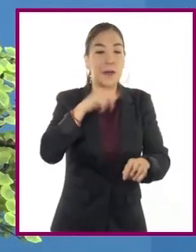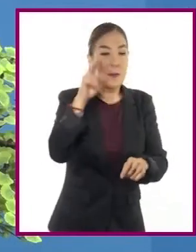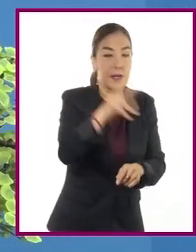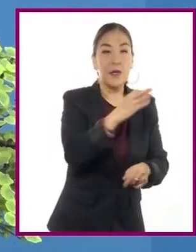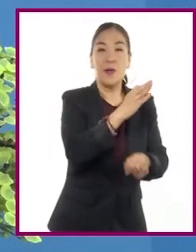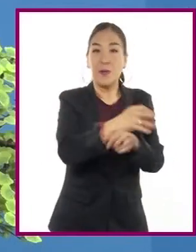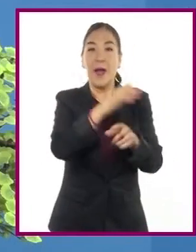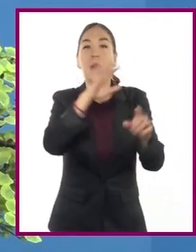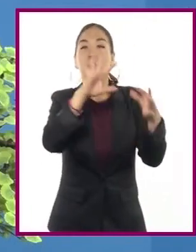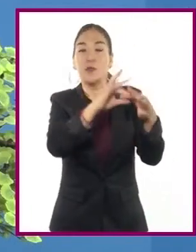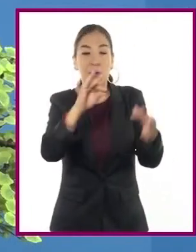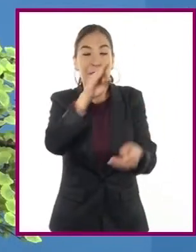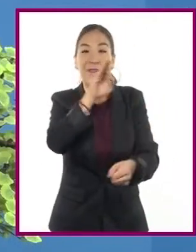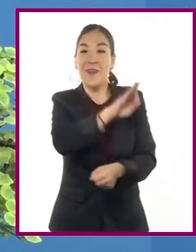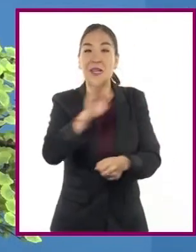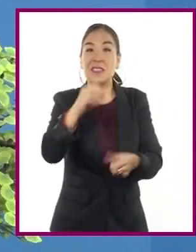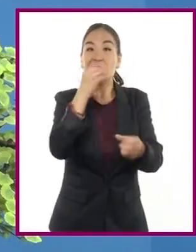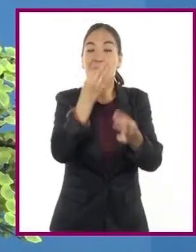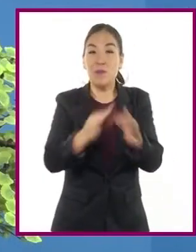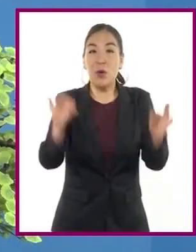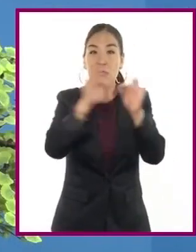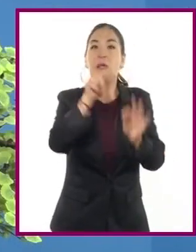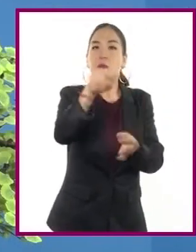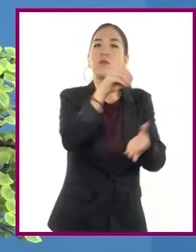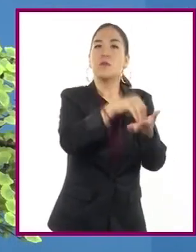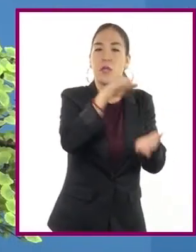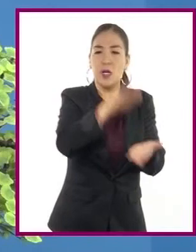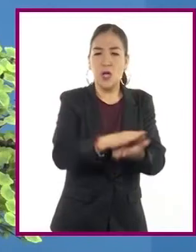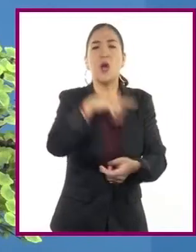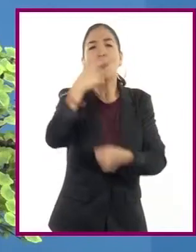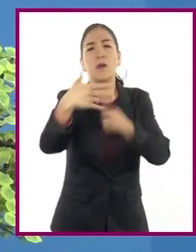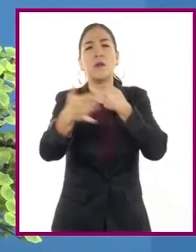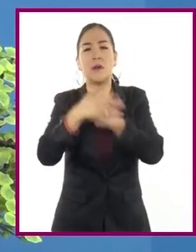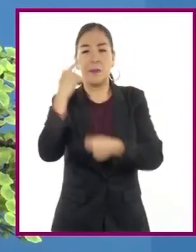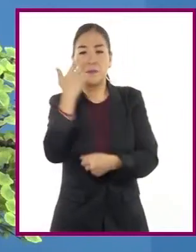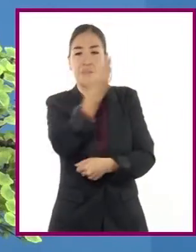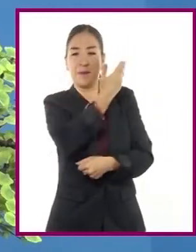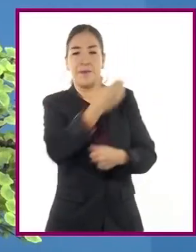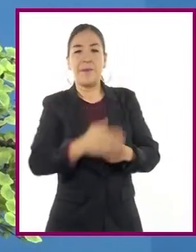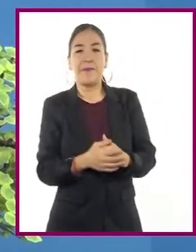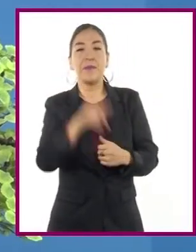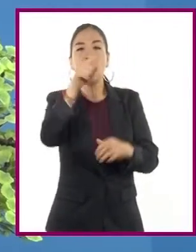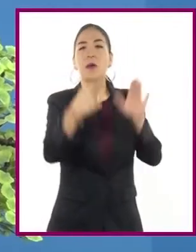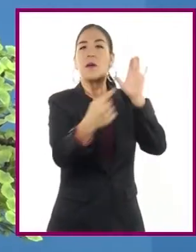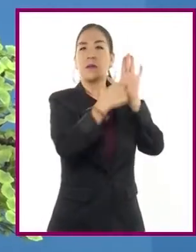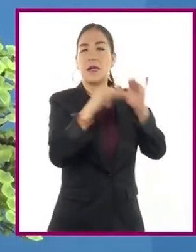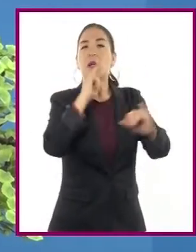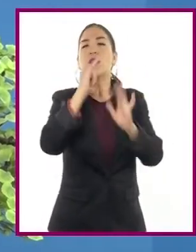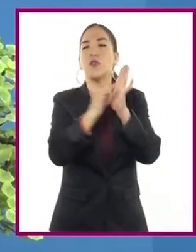este momento, recuerden que pueden ver el programa en la página web que aparece